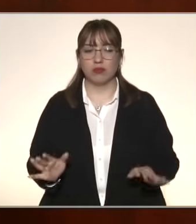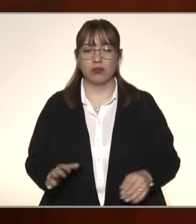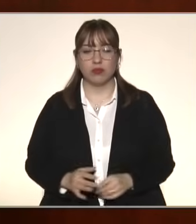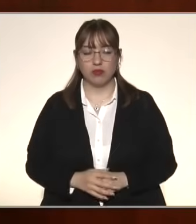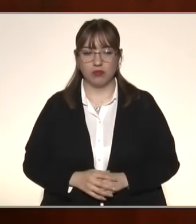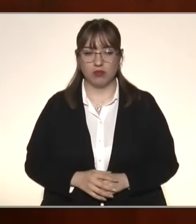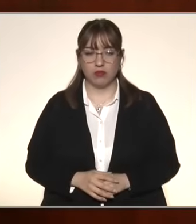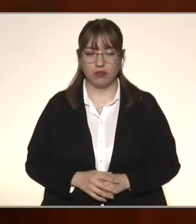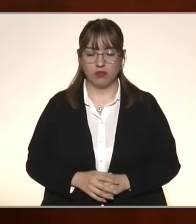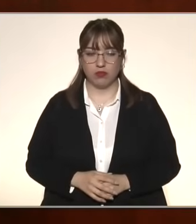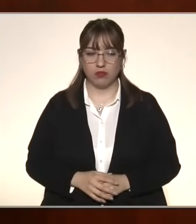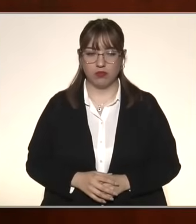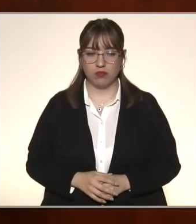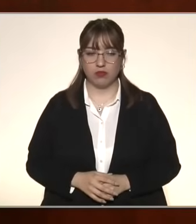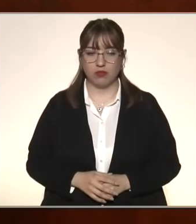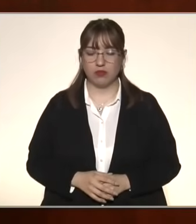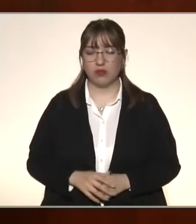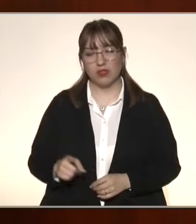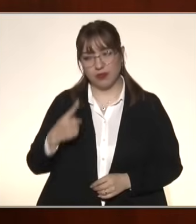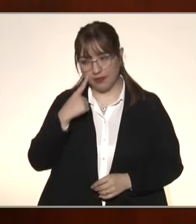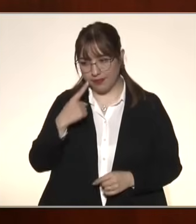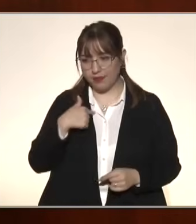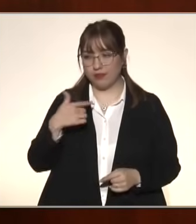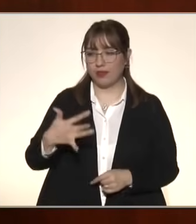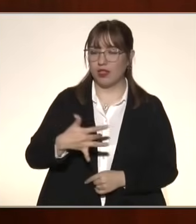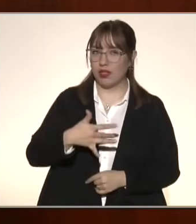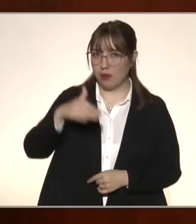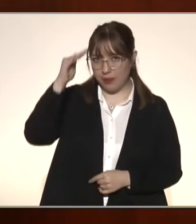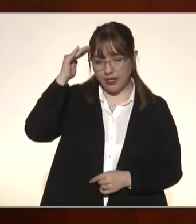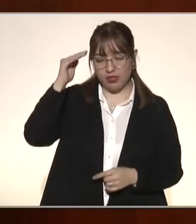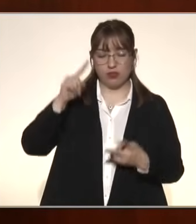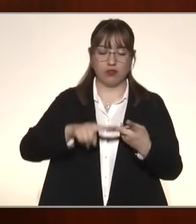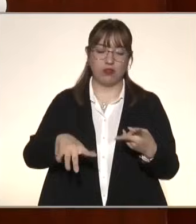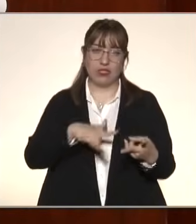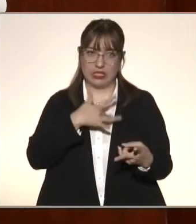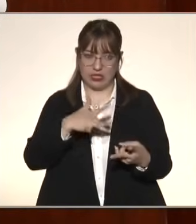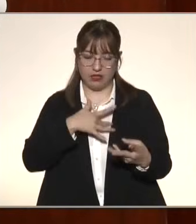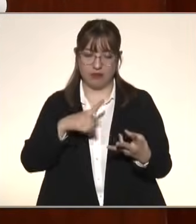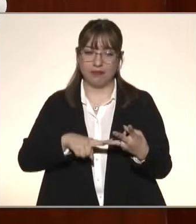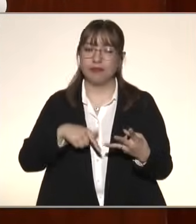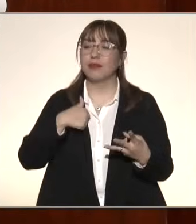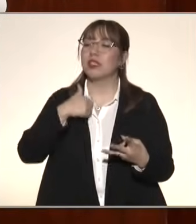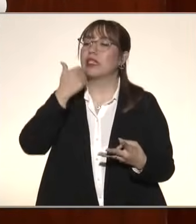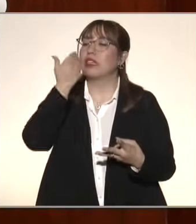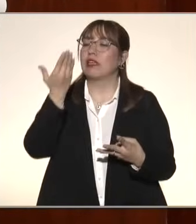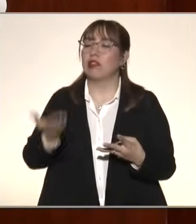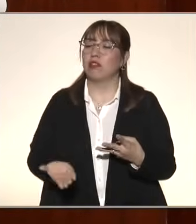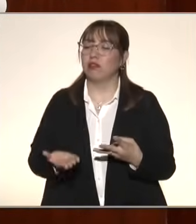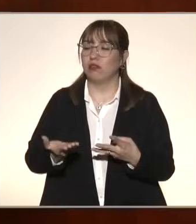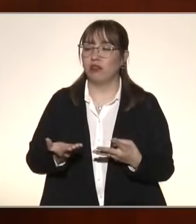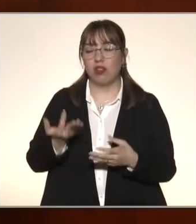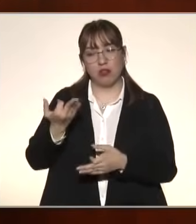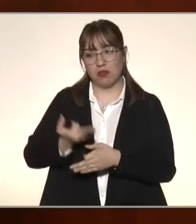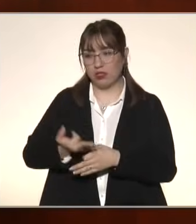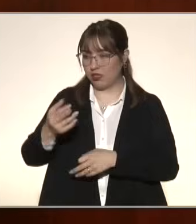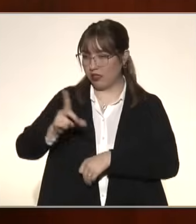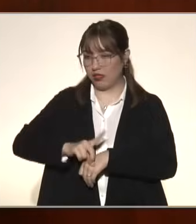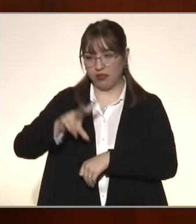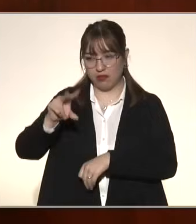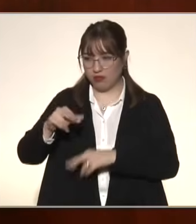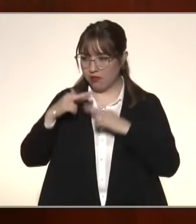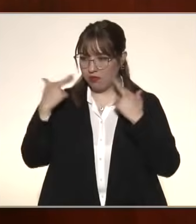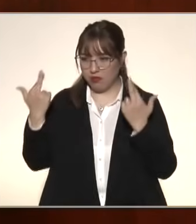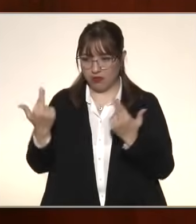diciendo, pienso esto, me hace sentir de esta manera y me gustaría que este día no nos reuniéramos.